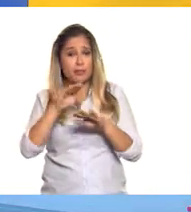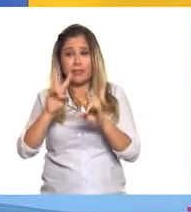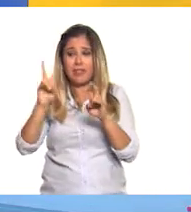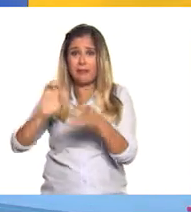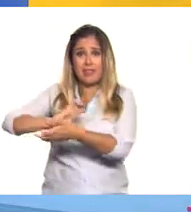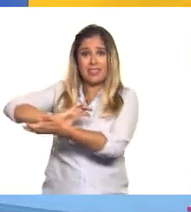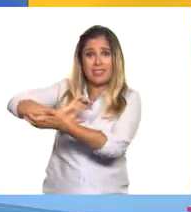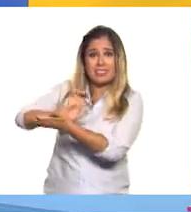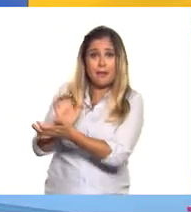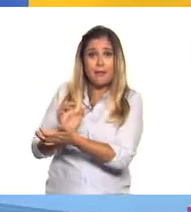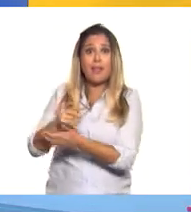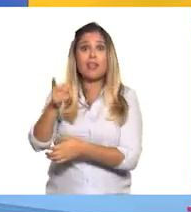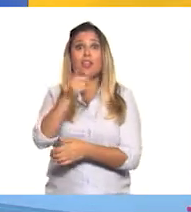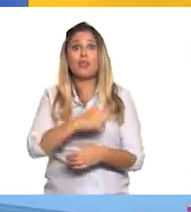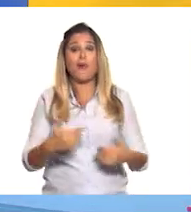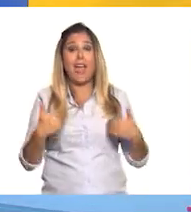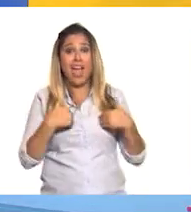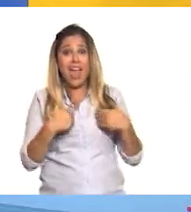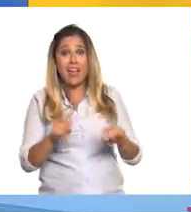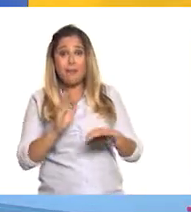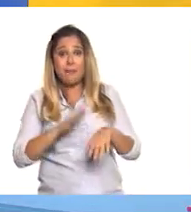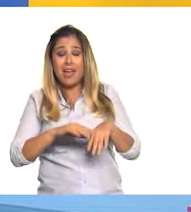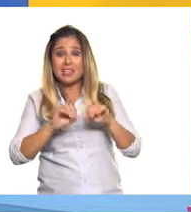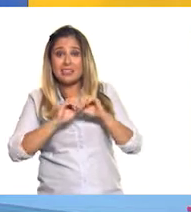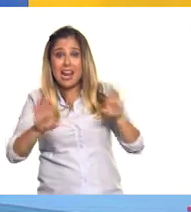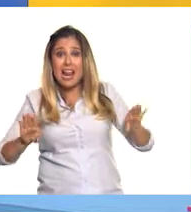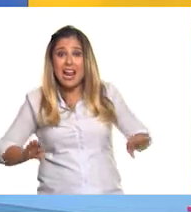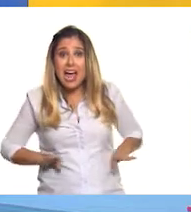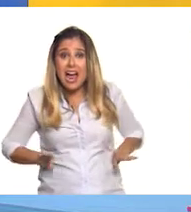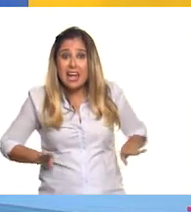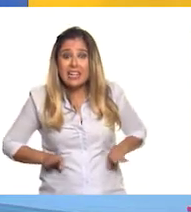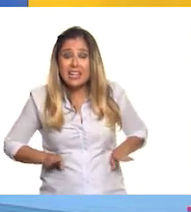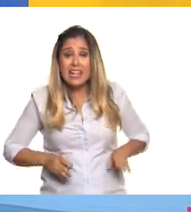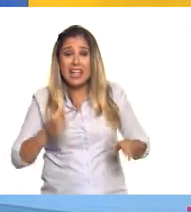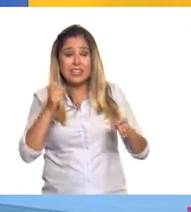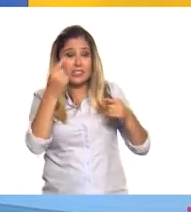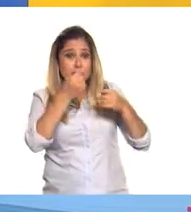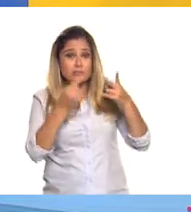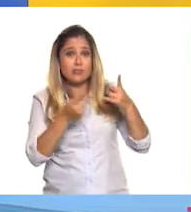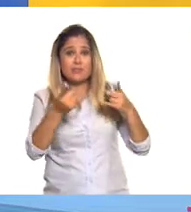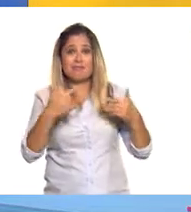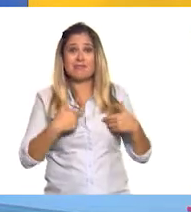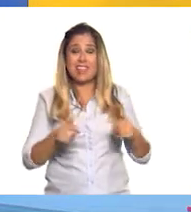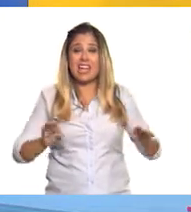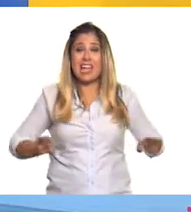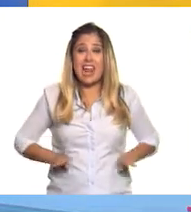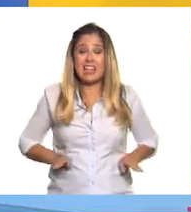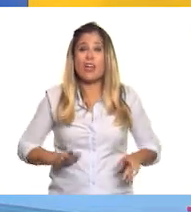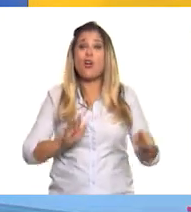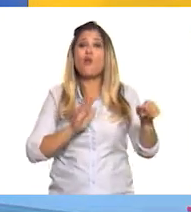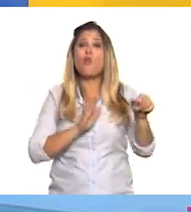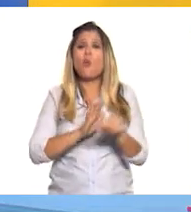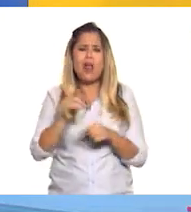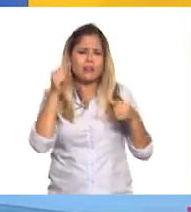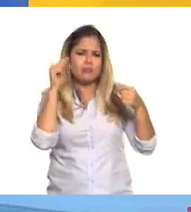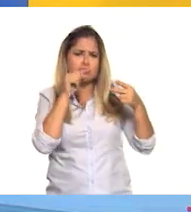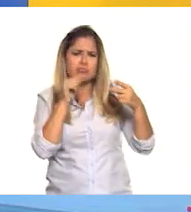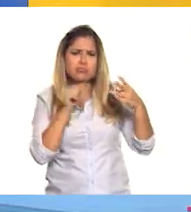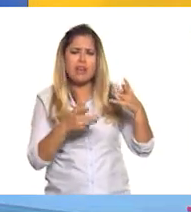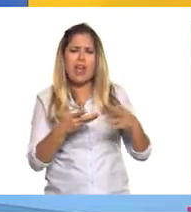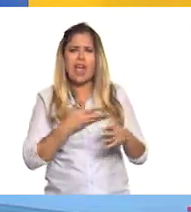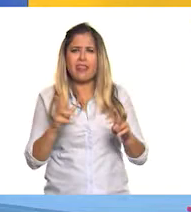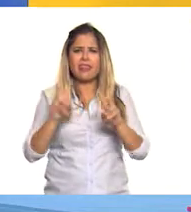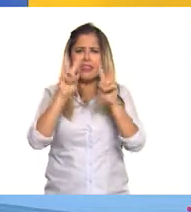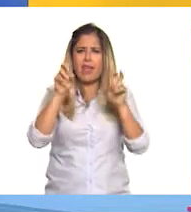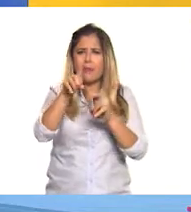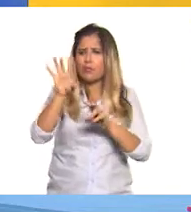discriminación, ¿te quedan más claras las características, más bien, te quedaría más clara qué características debe tener el tema